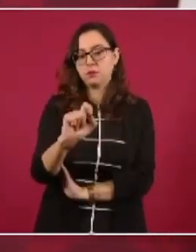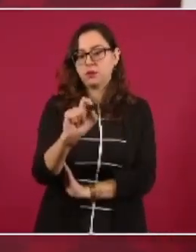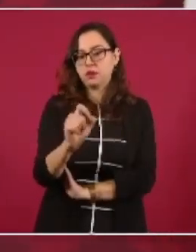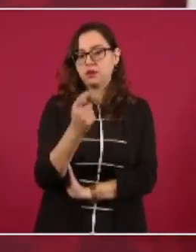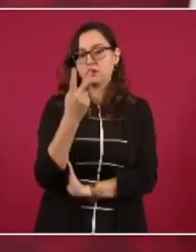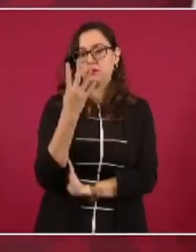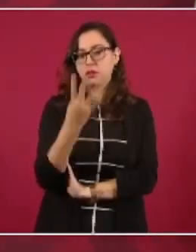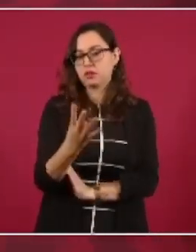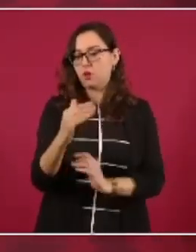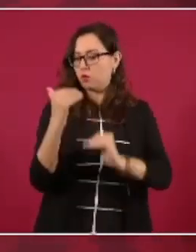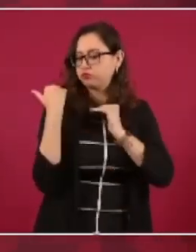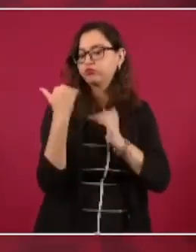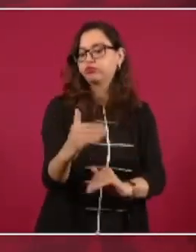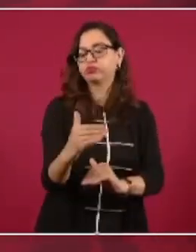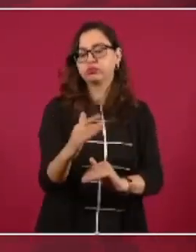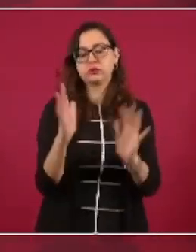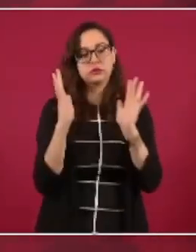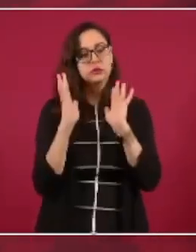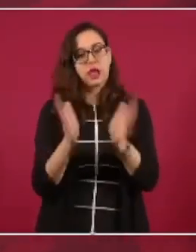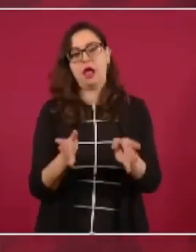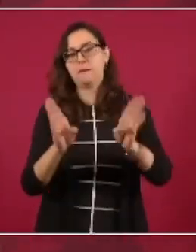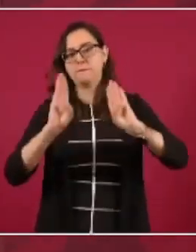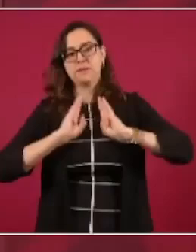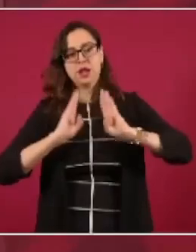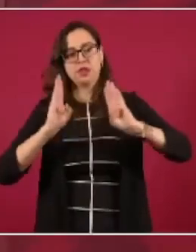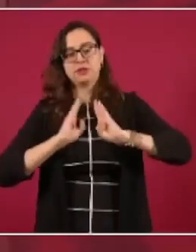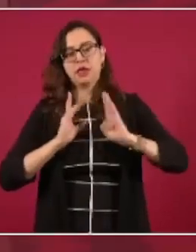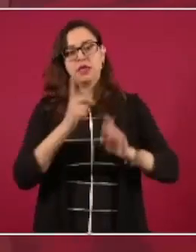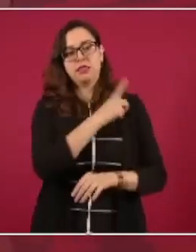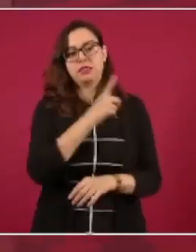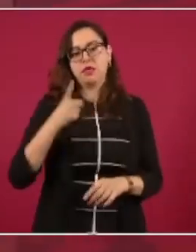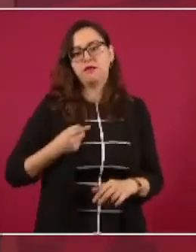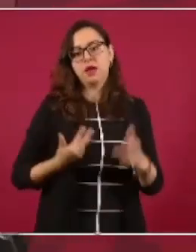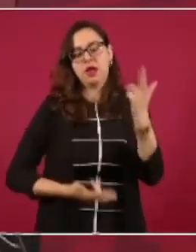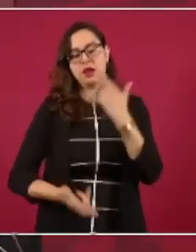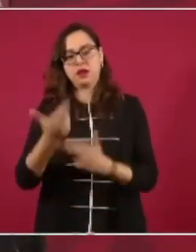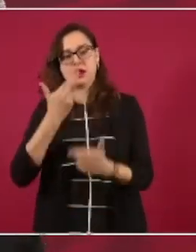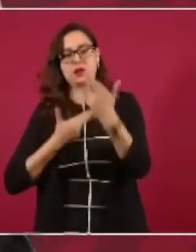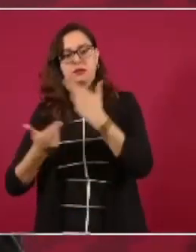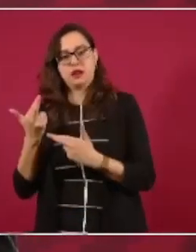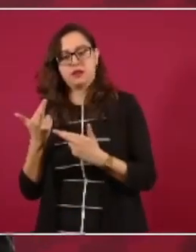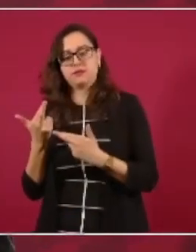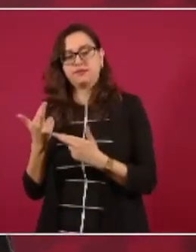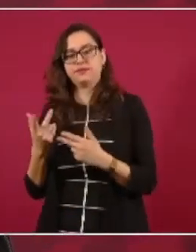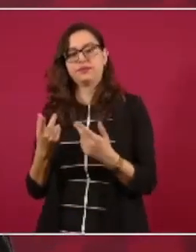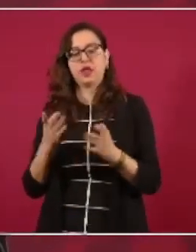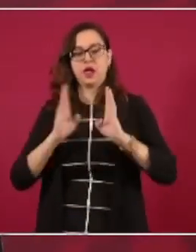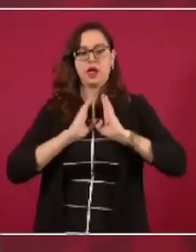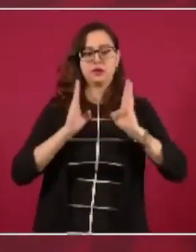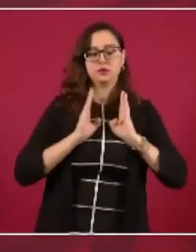ayudar en tareas de seguridad ni el Ejército ni la Marina.